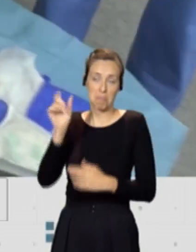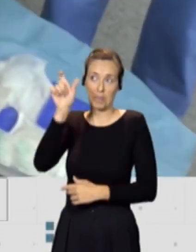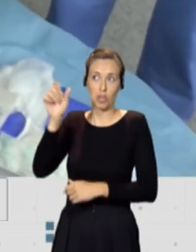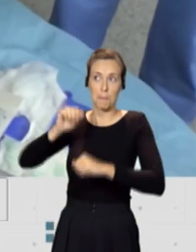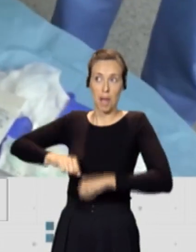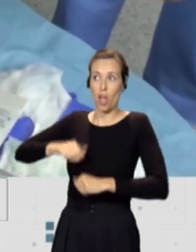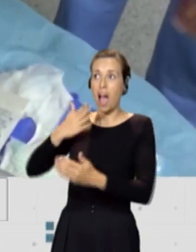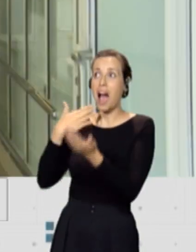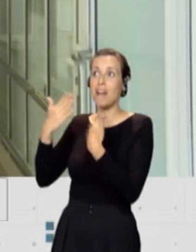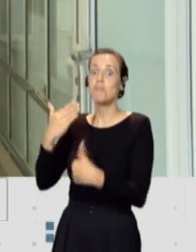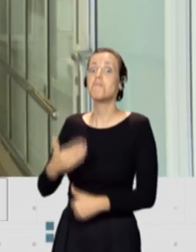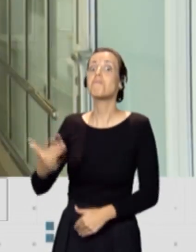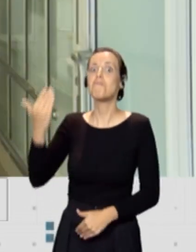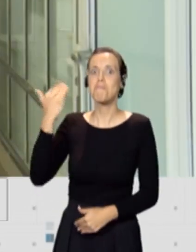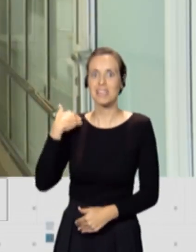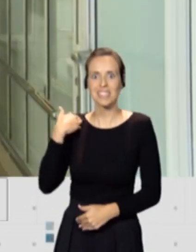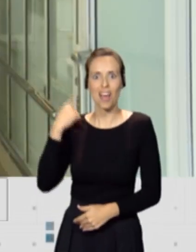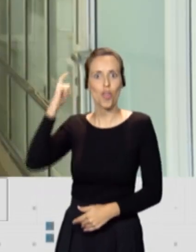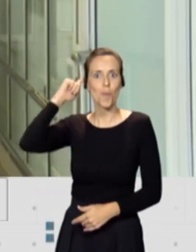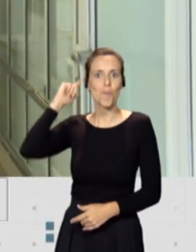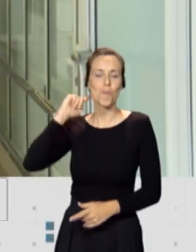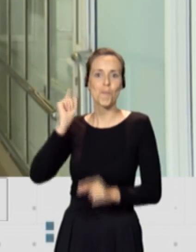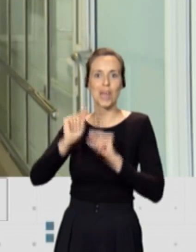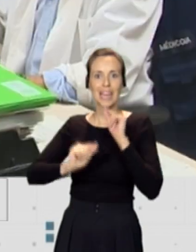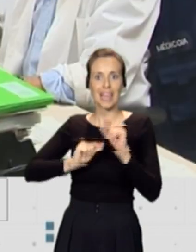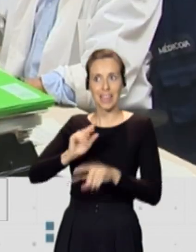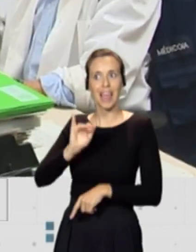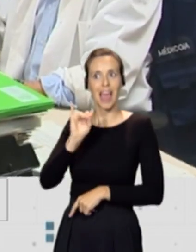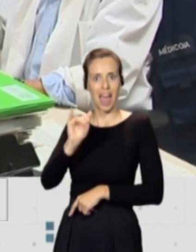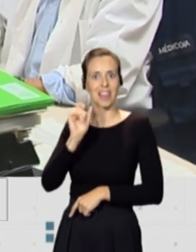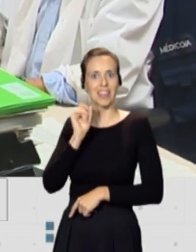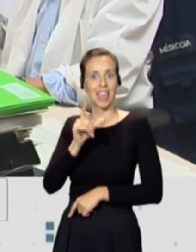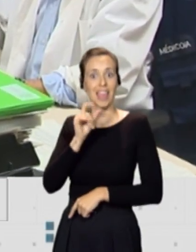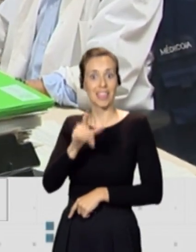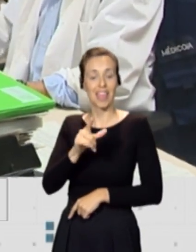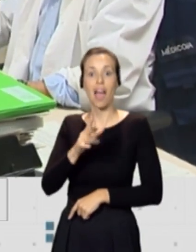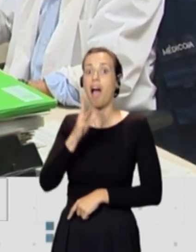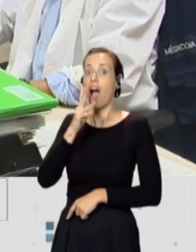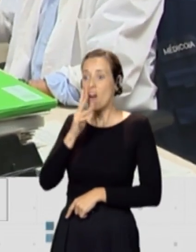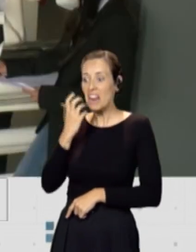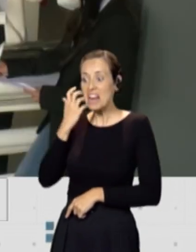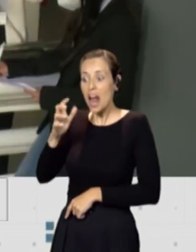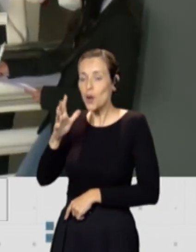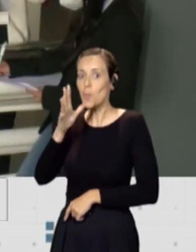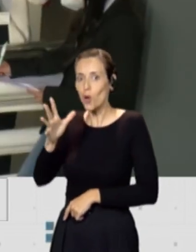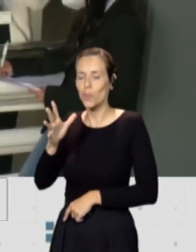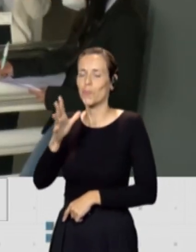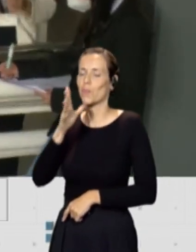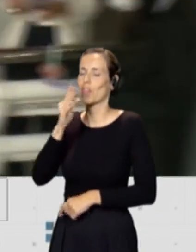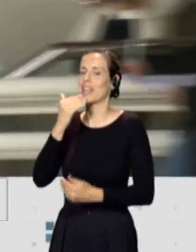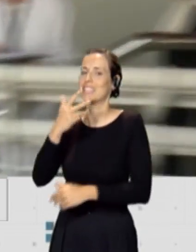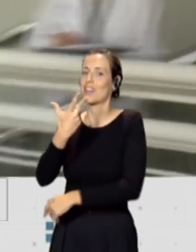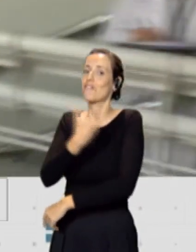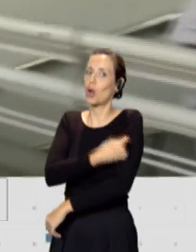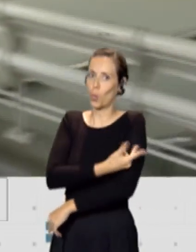era mucho más frecuente antes, ¿no? Y el hecho de que ahora sea una enfermedad absolutamente rara se lo tenemos que agradecer a las vacunas. Tenemos vacunas